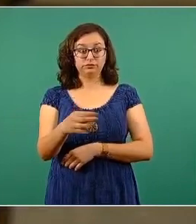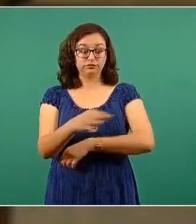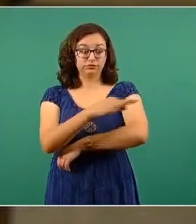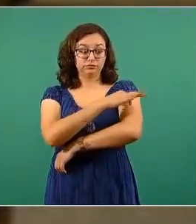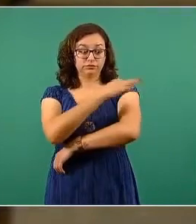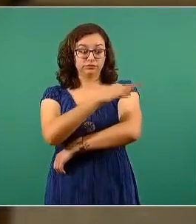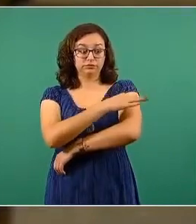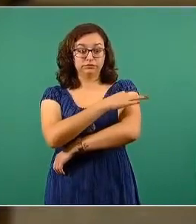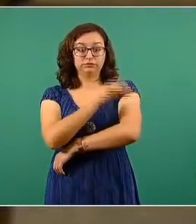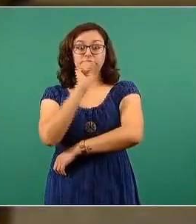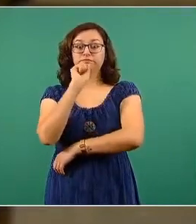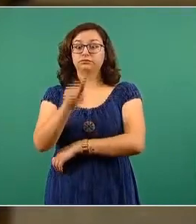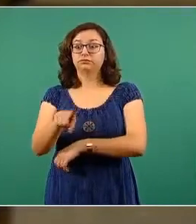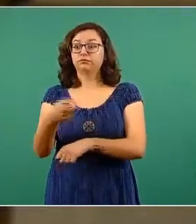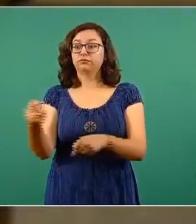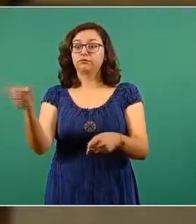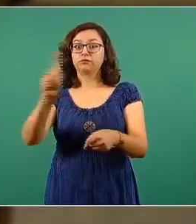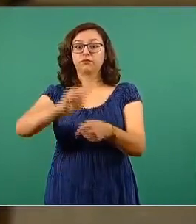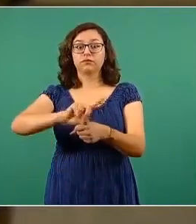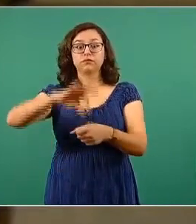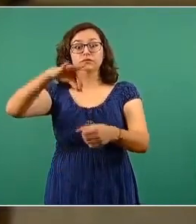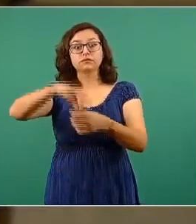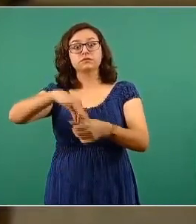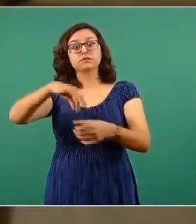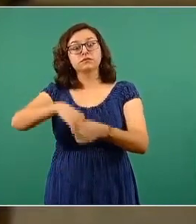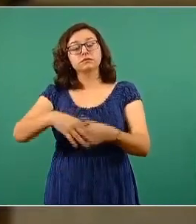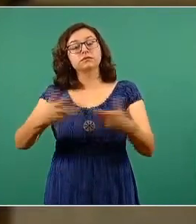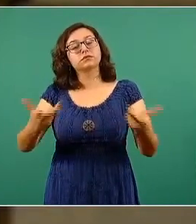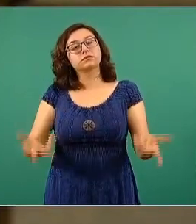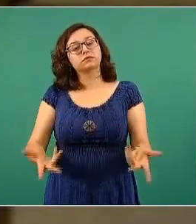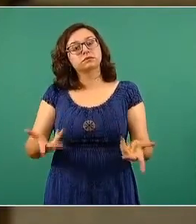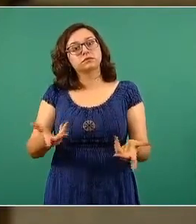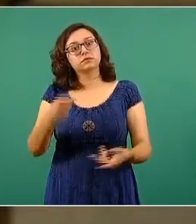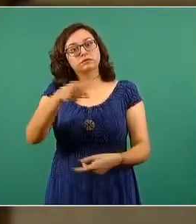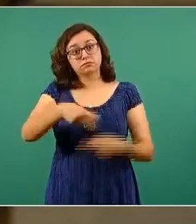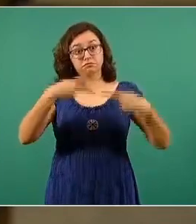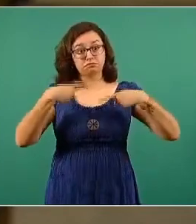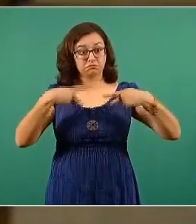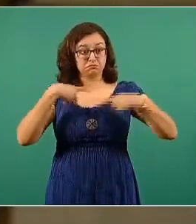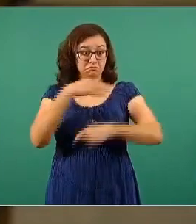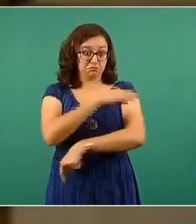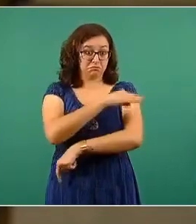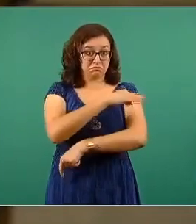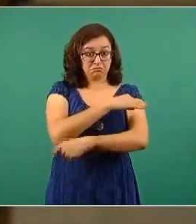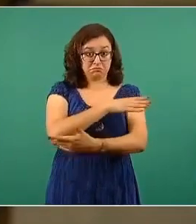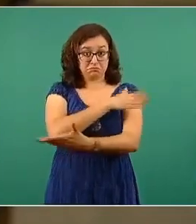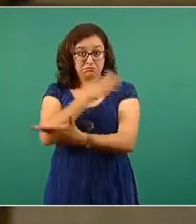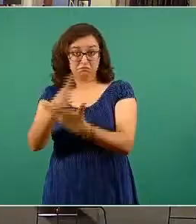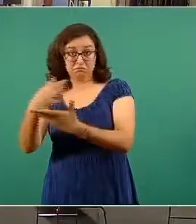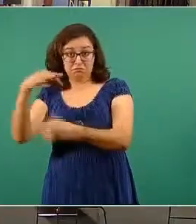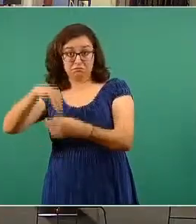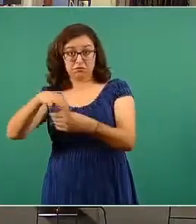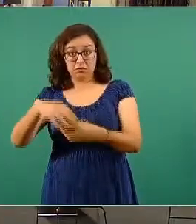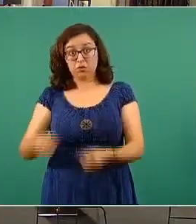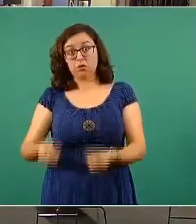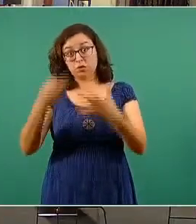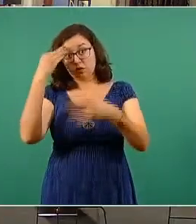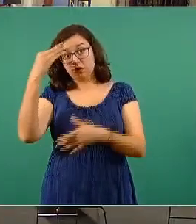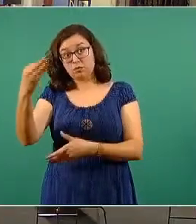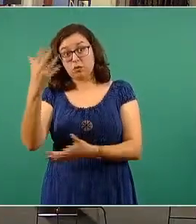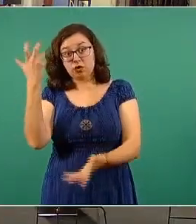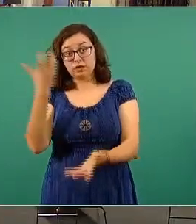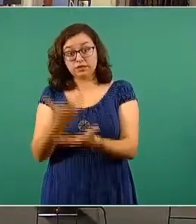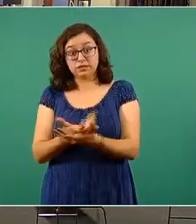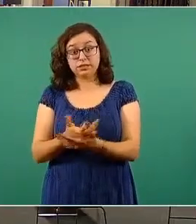Si se recomienda a la Secretaría de Salud alguna situación que pueda guardar reposo o no. Y tengo otra pregunta más. Gracias